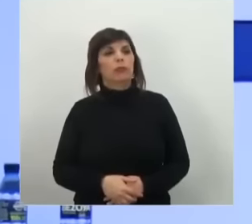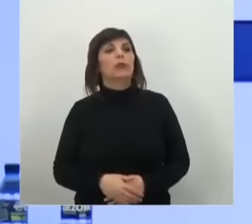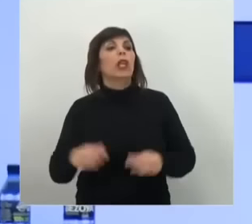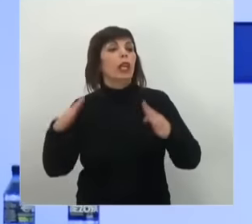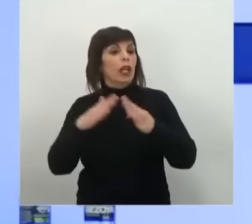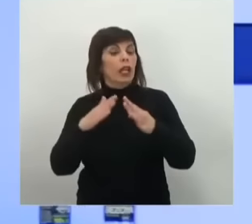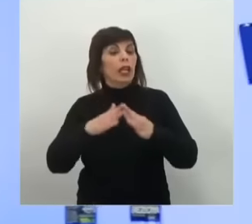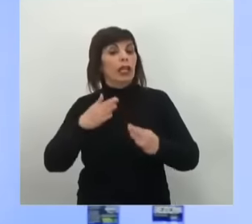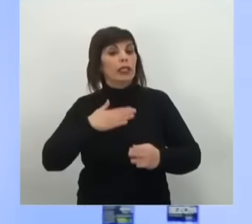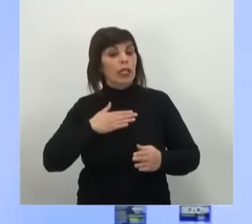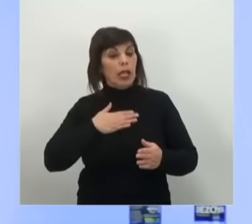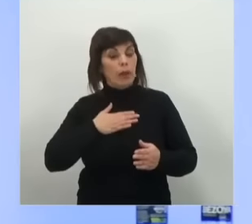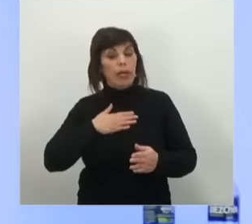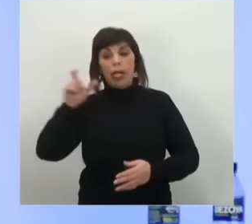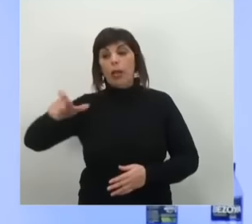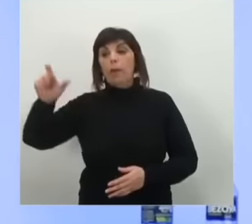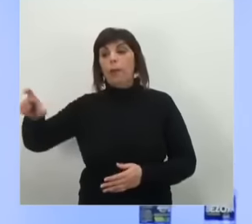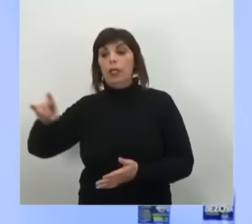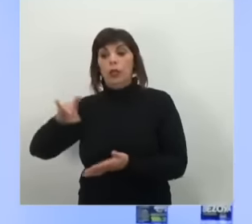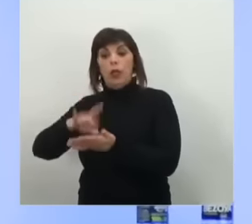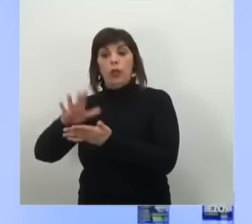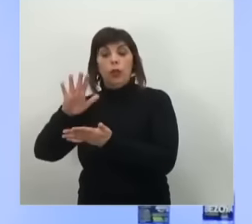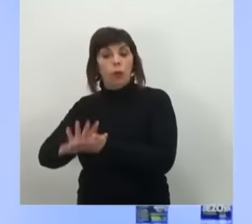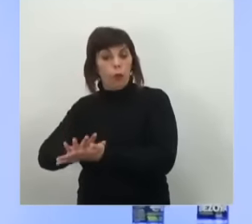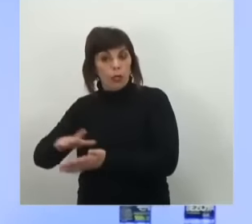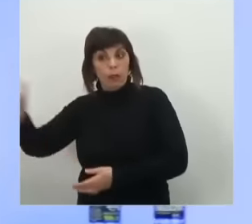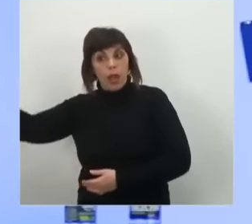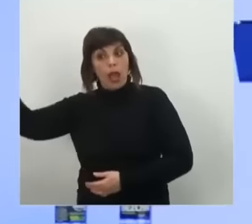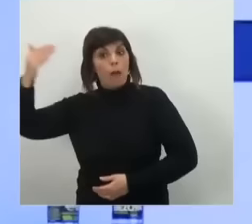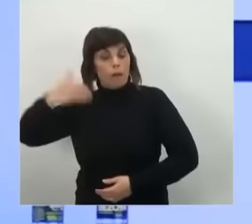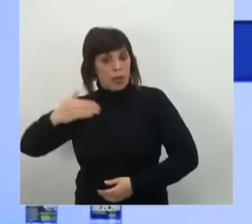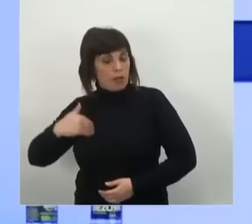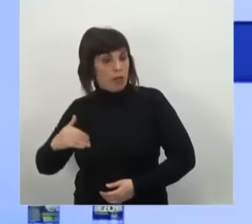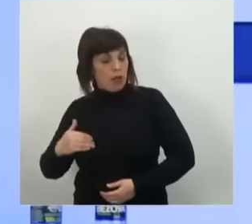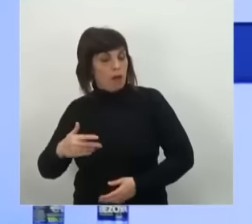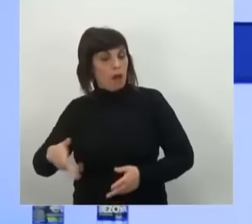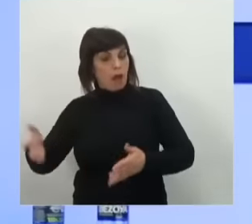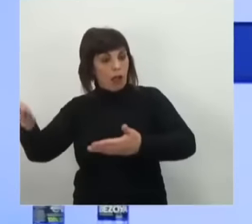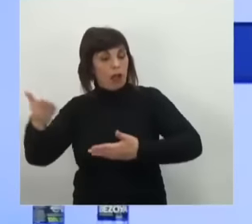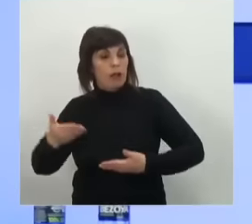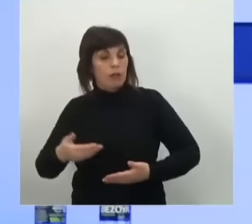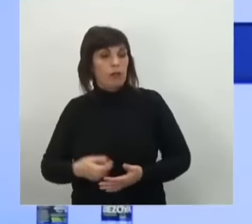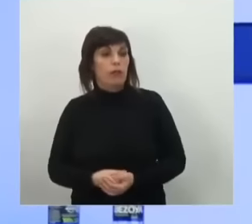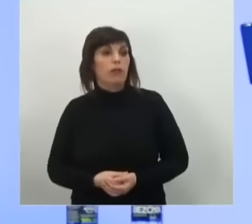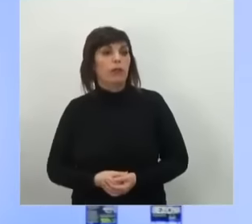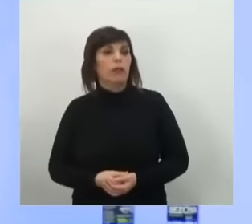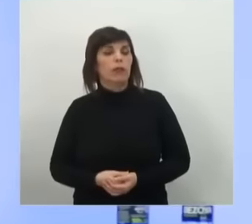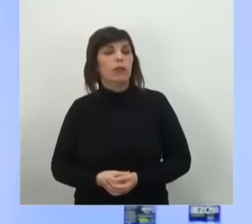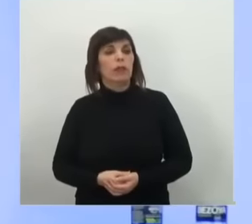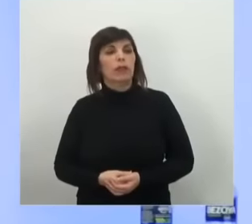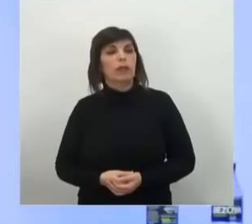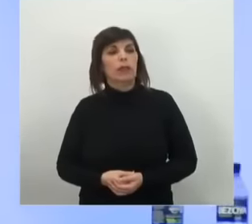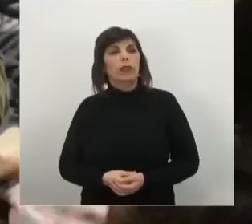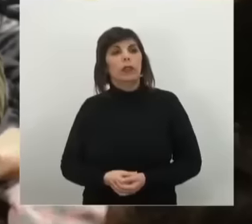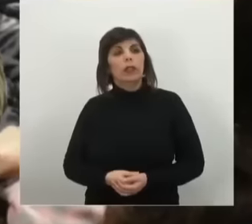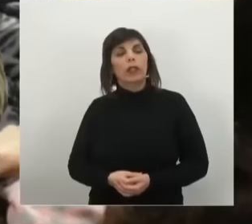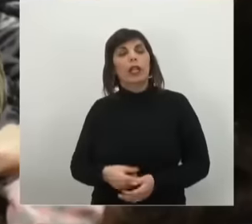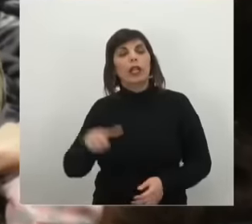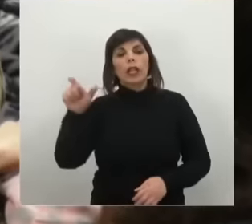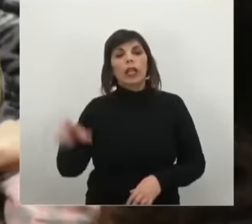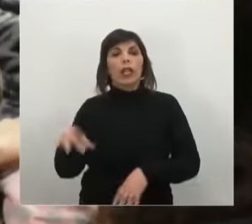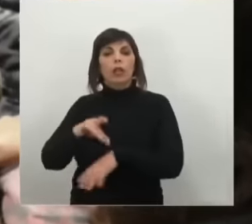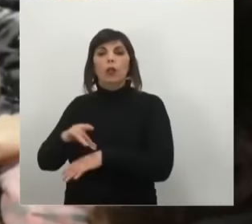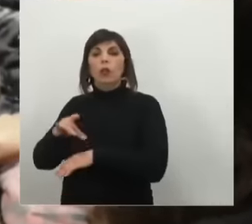entonces para ayudarnos y entonces yo cuando llego a la casa él me había dicho algo me había declarado algo el doctor